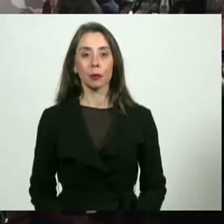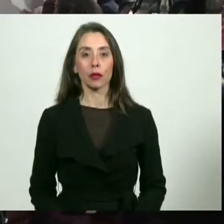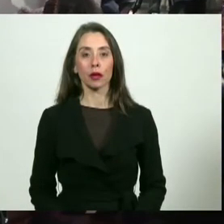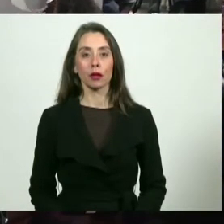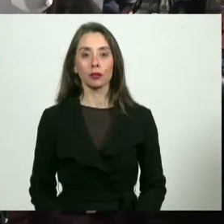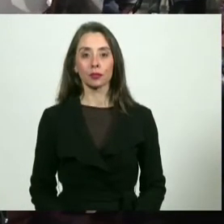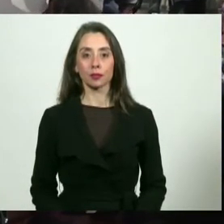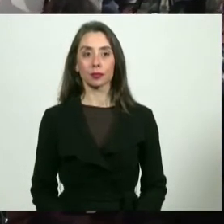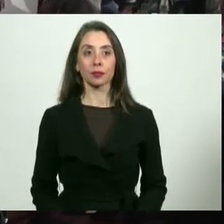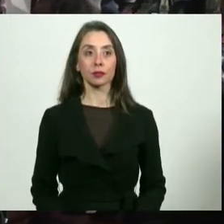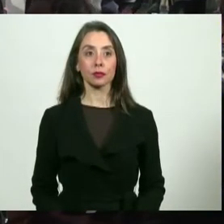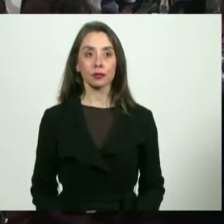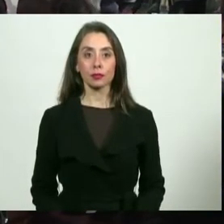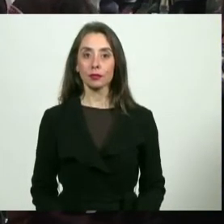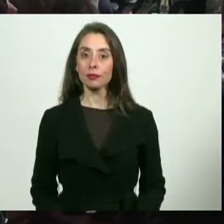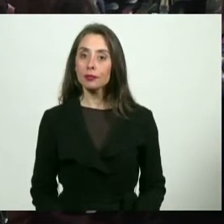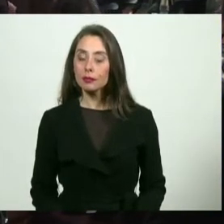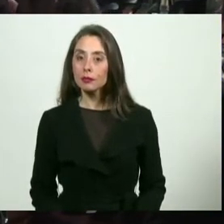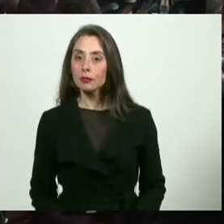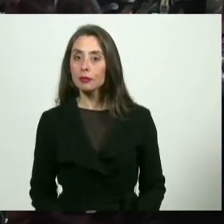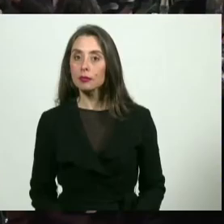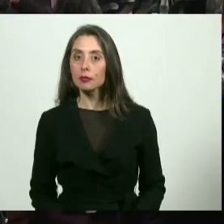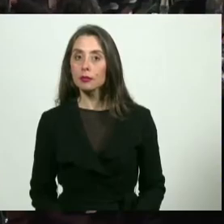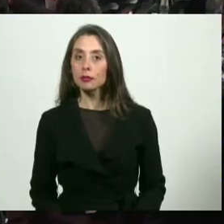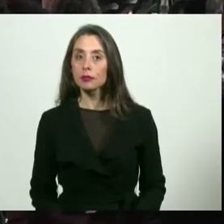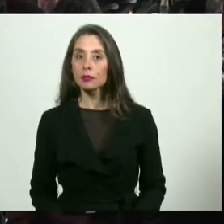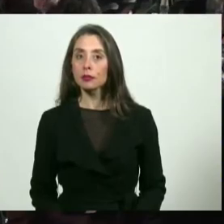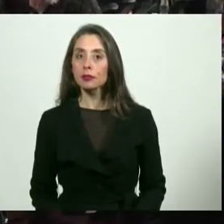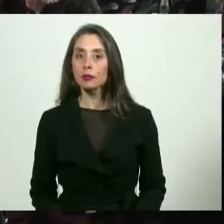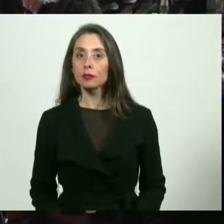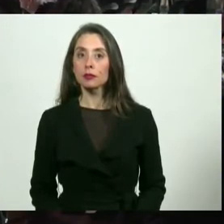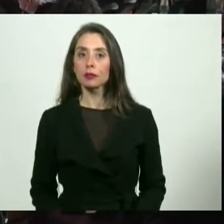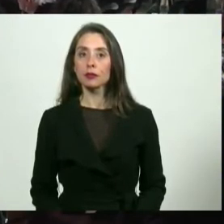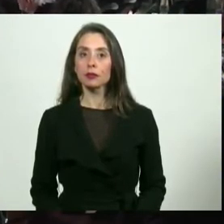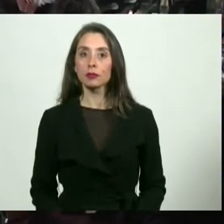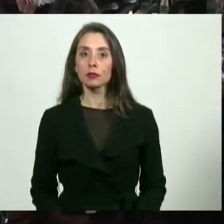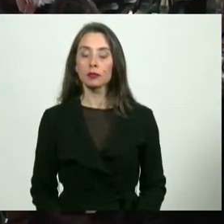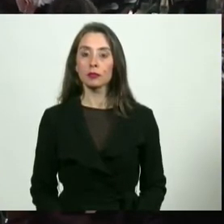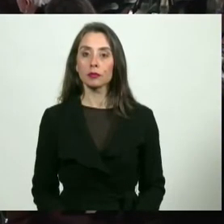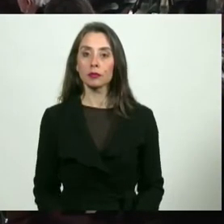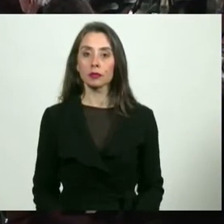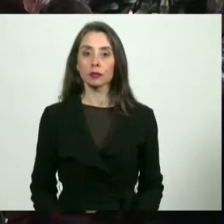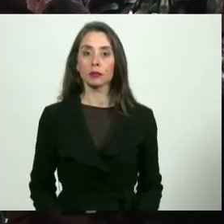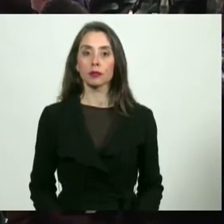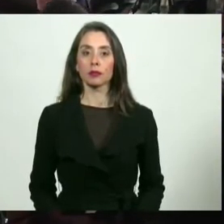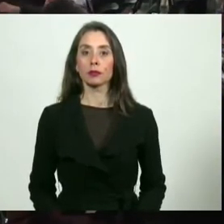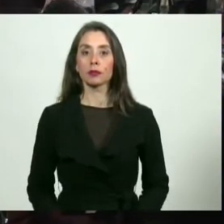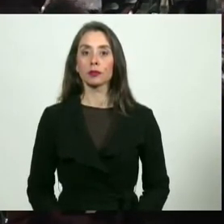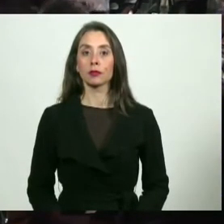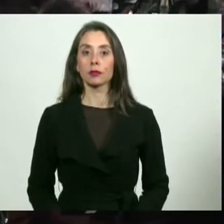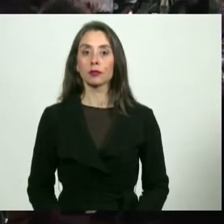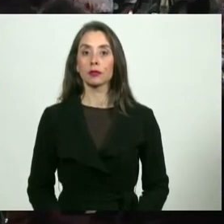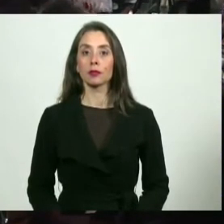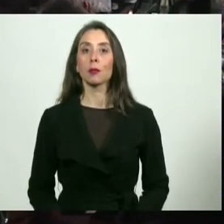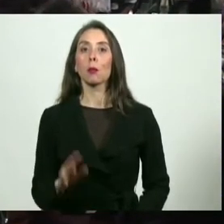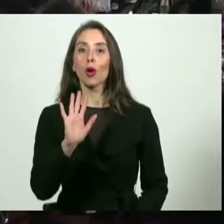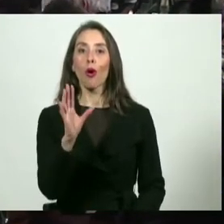gente. Y siento que es muy injusto que nos trate a la gente que trabajamos durante años y salimos de la universidad como